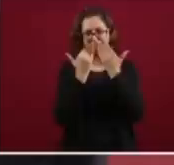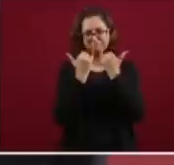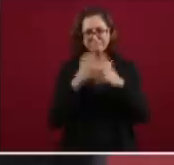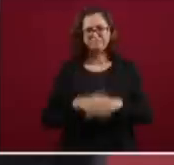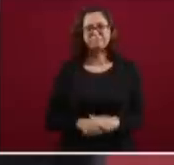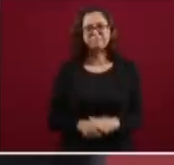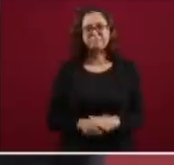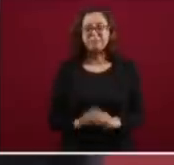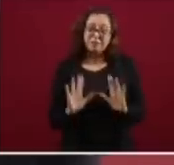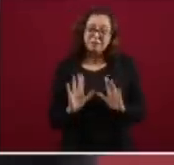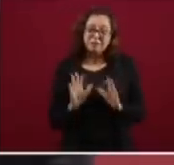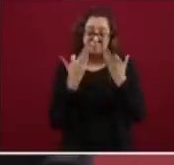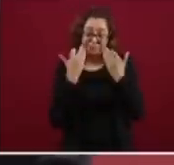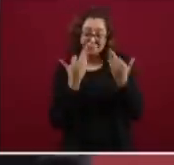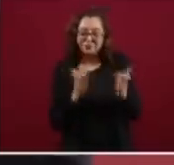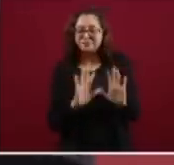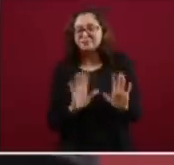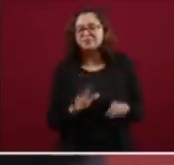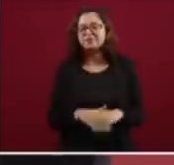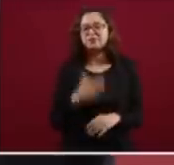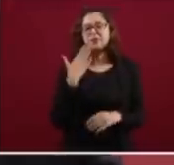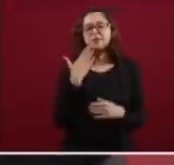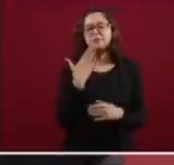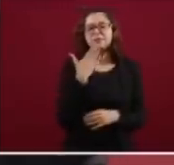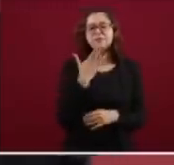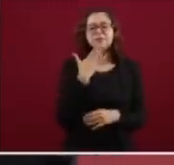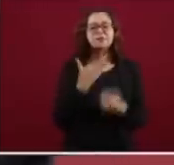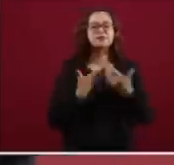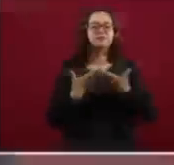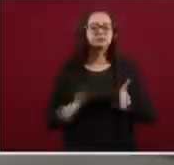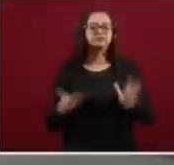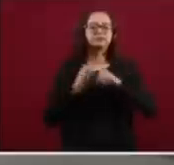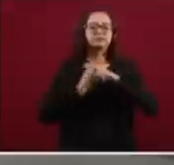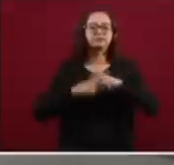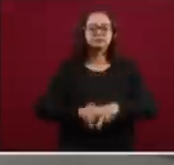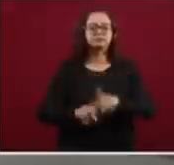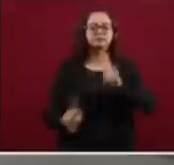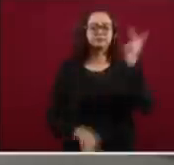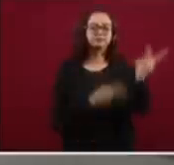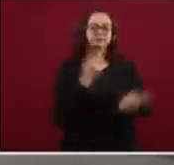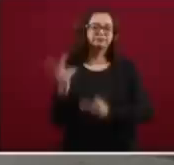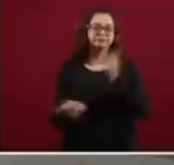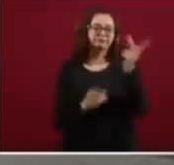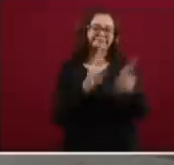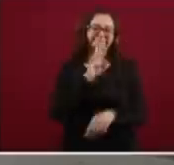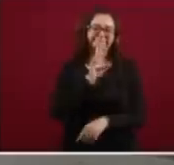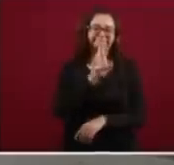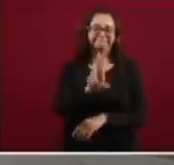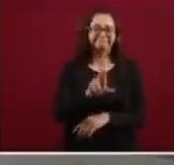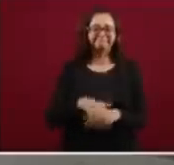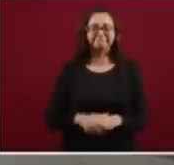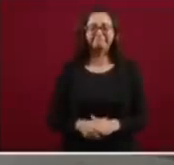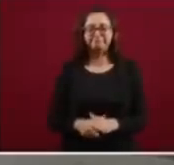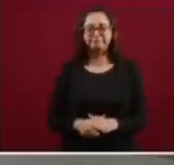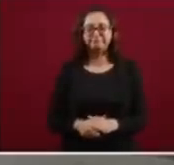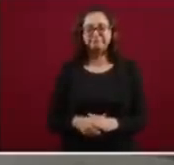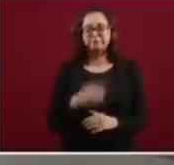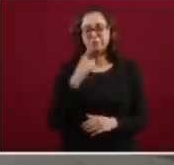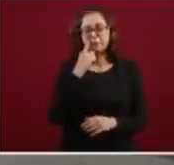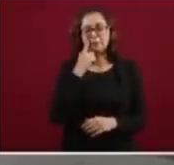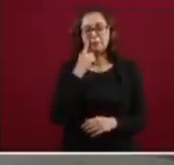y ahí queda eso muy bien abrimos para preguntas y